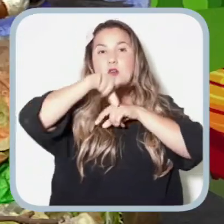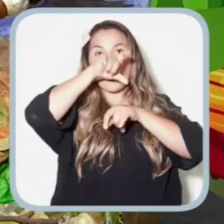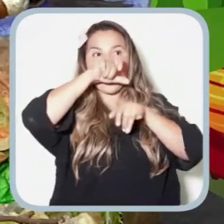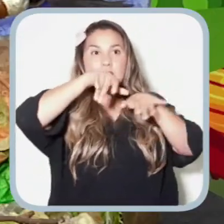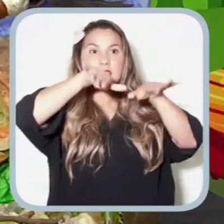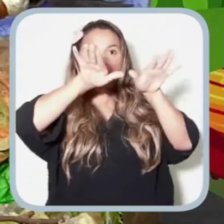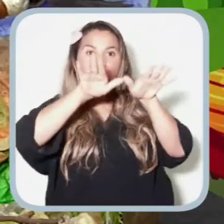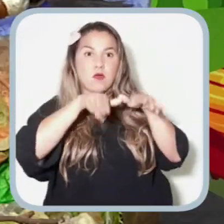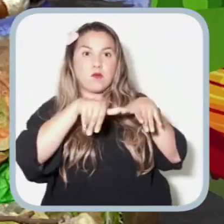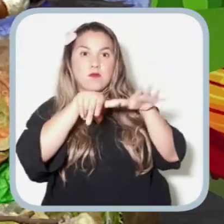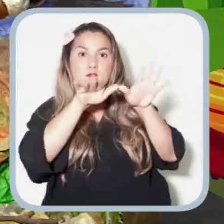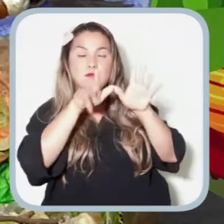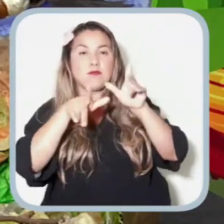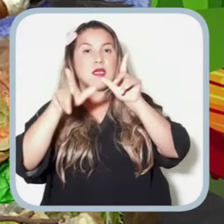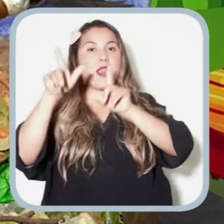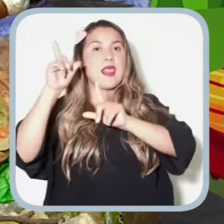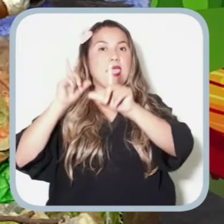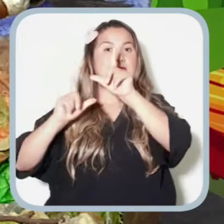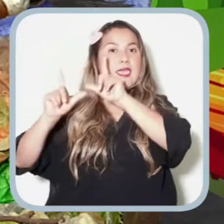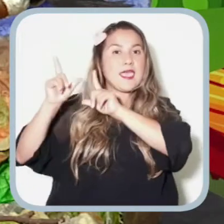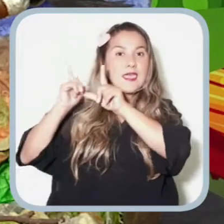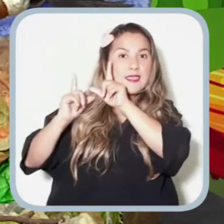leyendas también